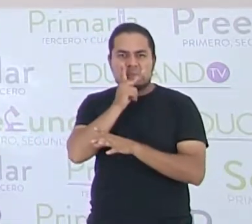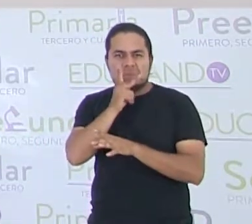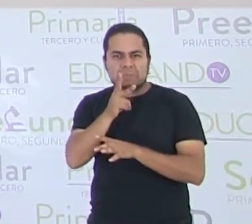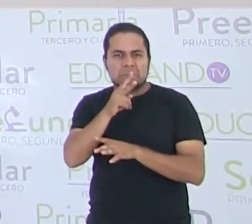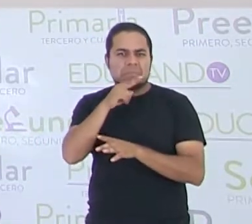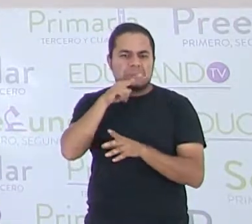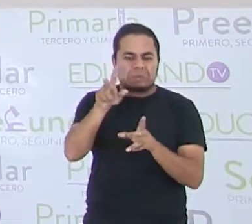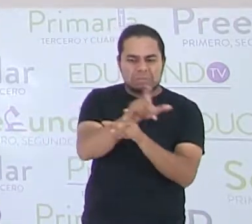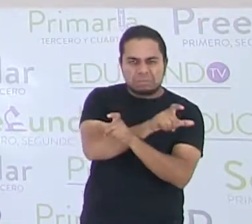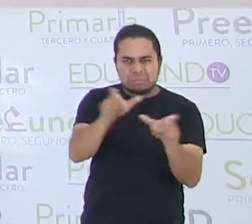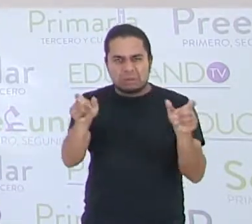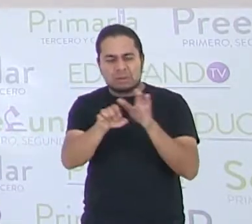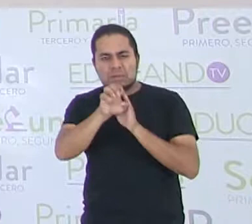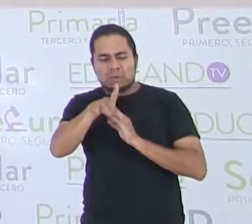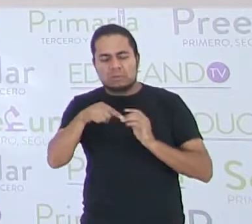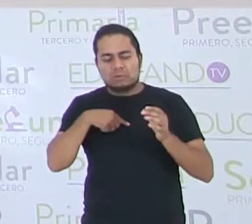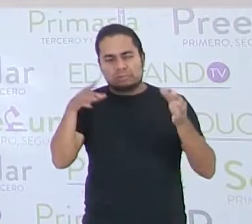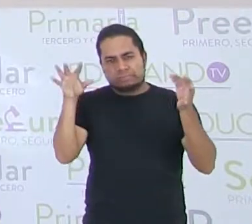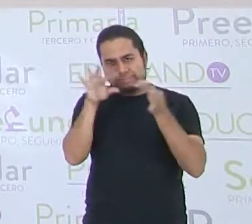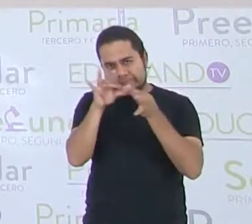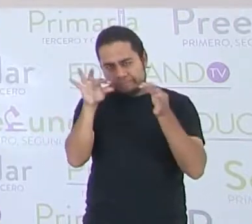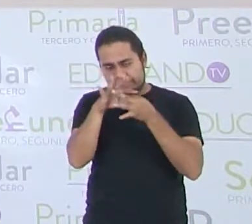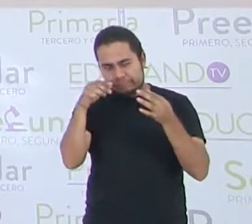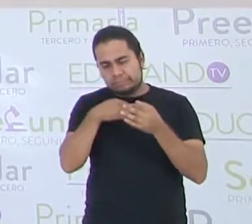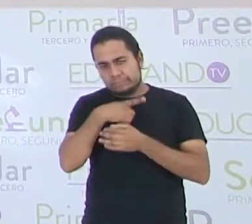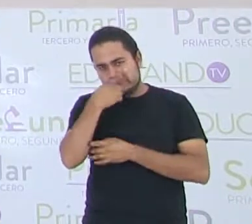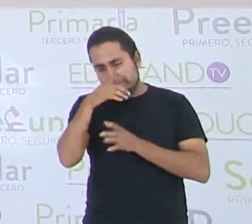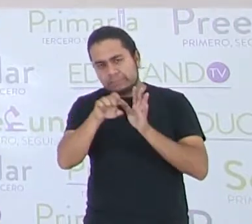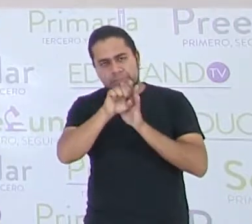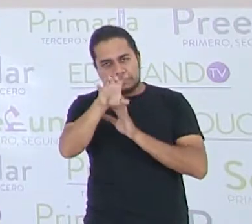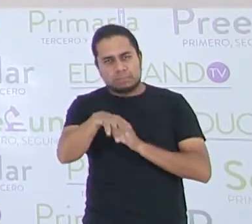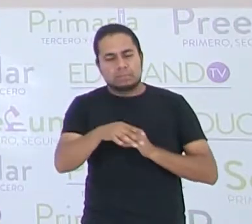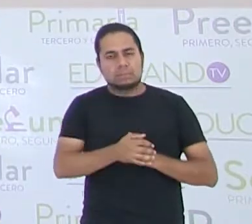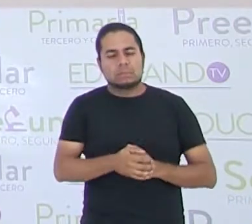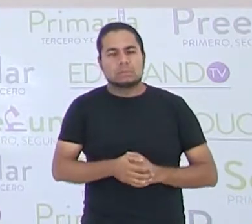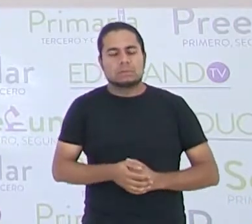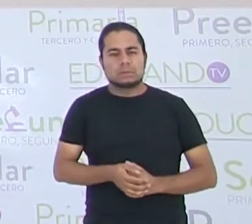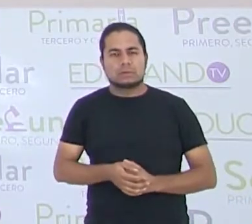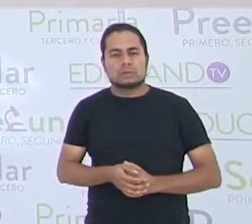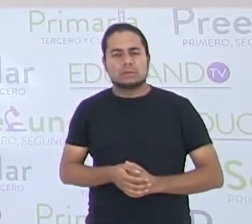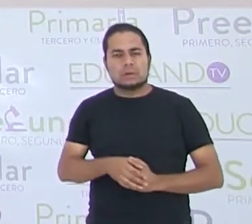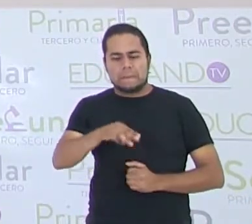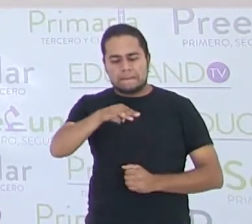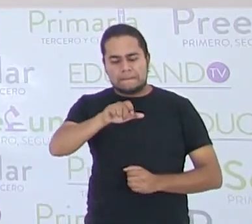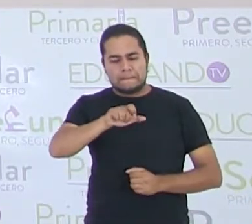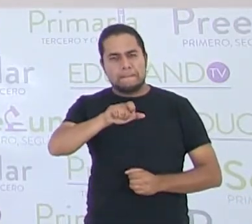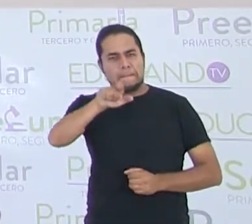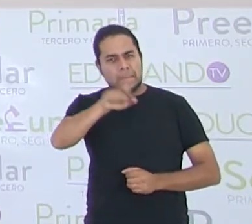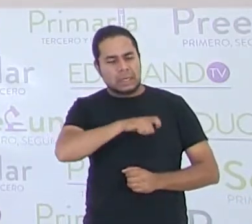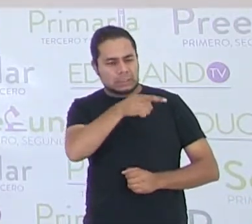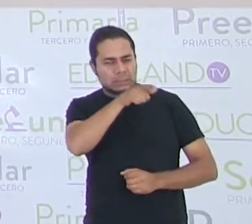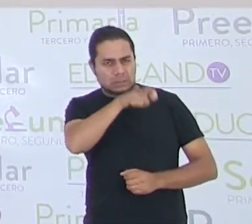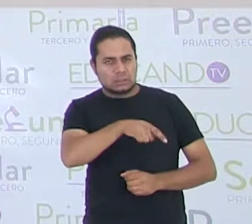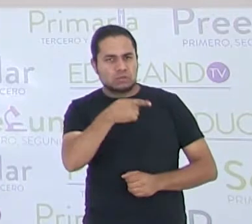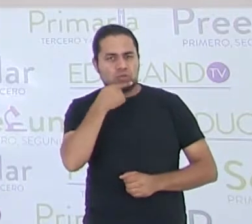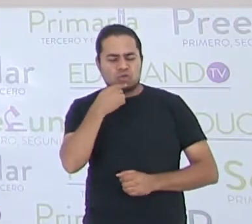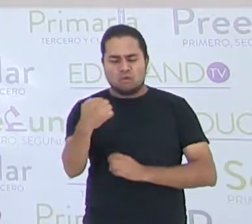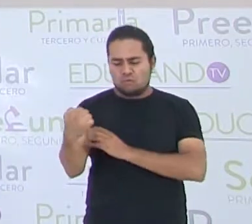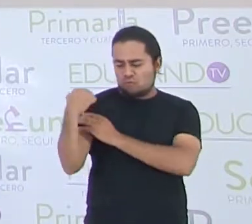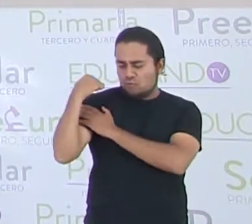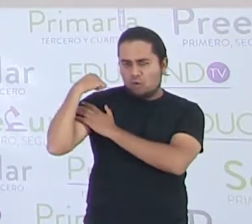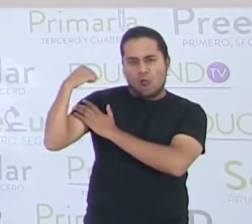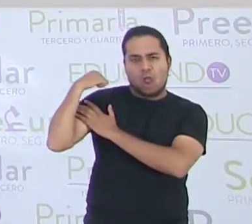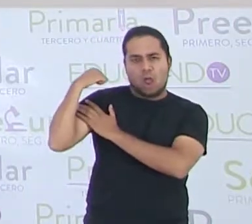manera al verbo. Por ejemplo, en mi descripción yo puedo decir que Max, le vamos a poner Max, es muy fuerte.